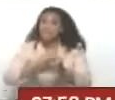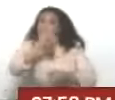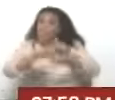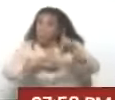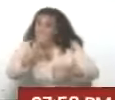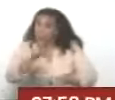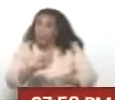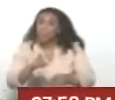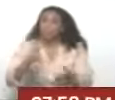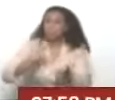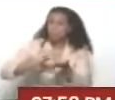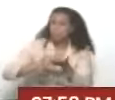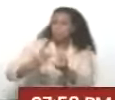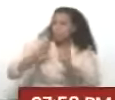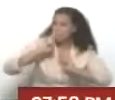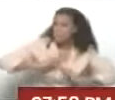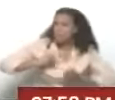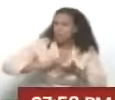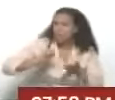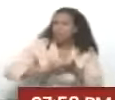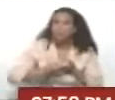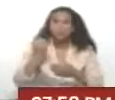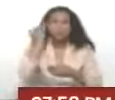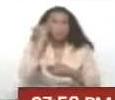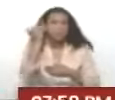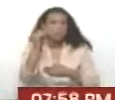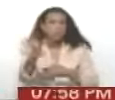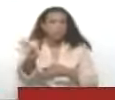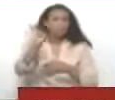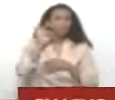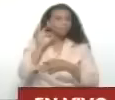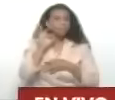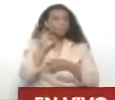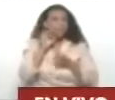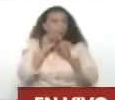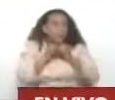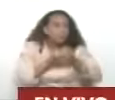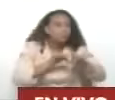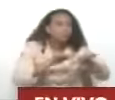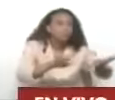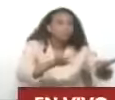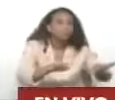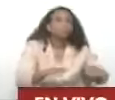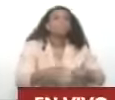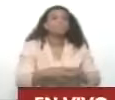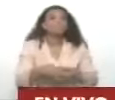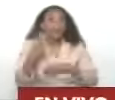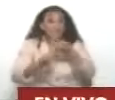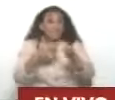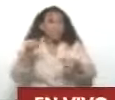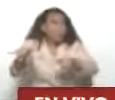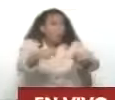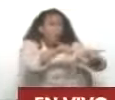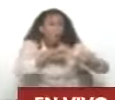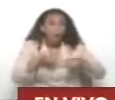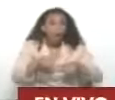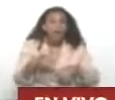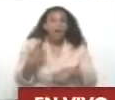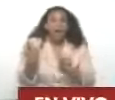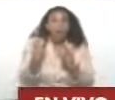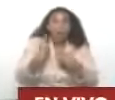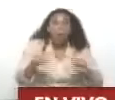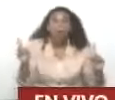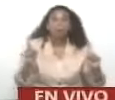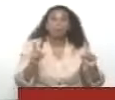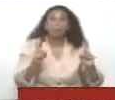y me pareció una idea maravillosa y yo la asumí y ahora estoy proponiendo que